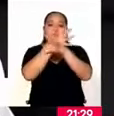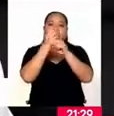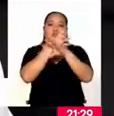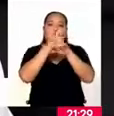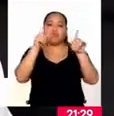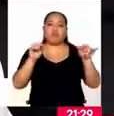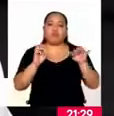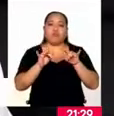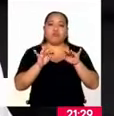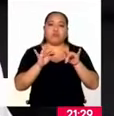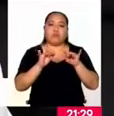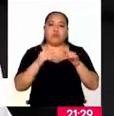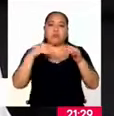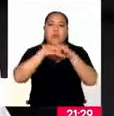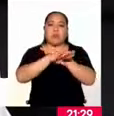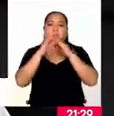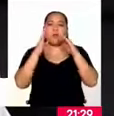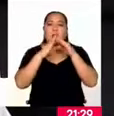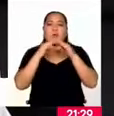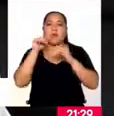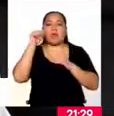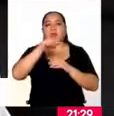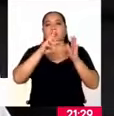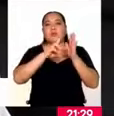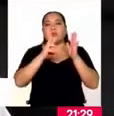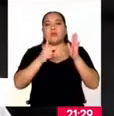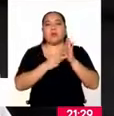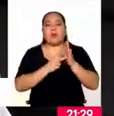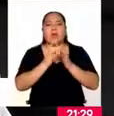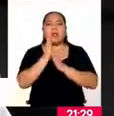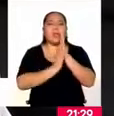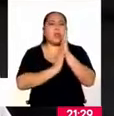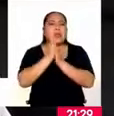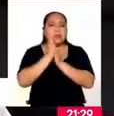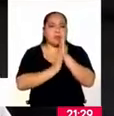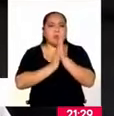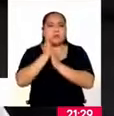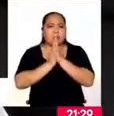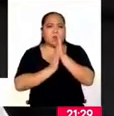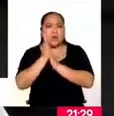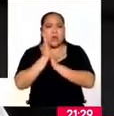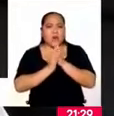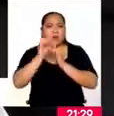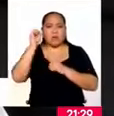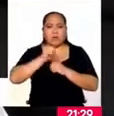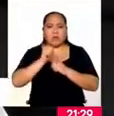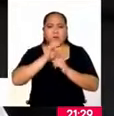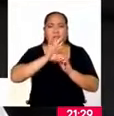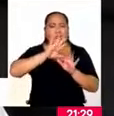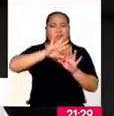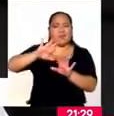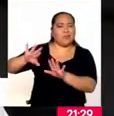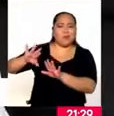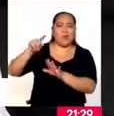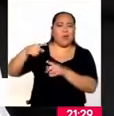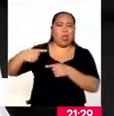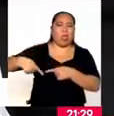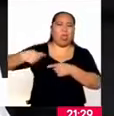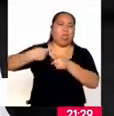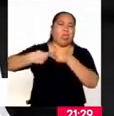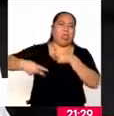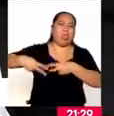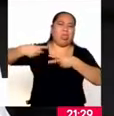Estos indicadores demuestran que en el país existe una clara voluntad por no hacer caso al violentismo